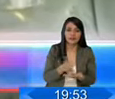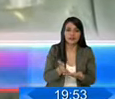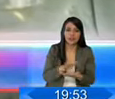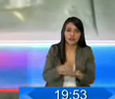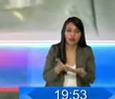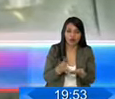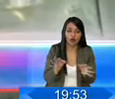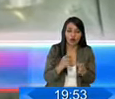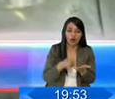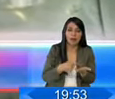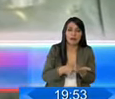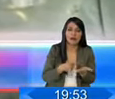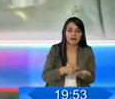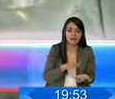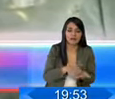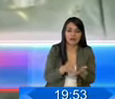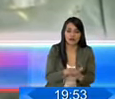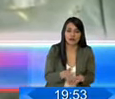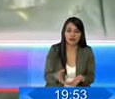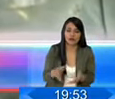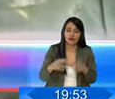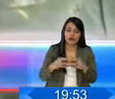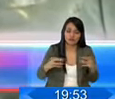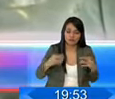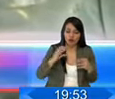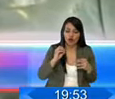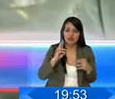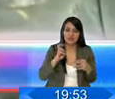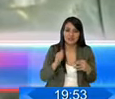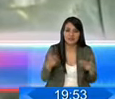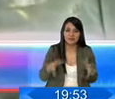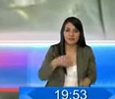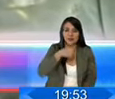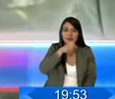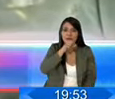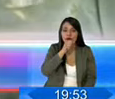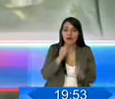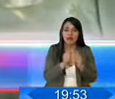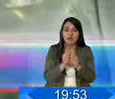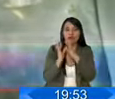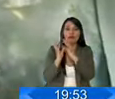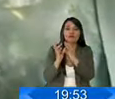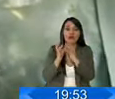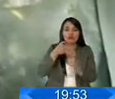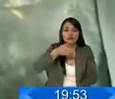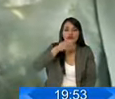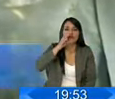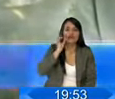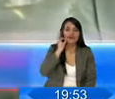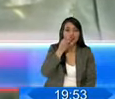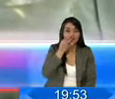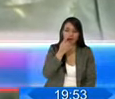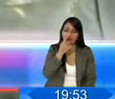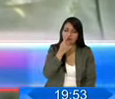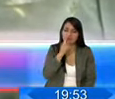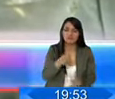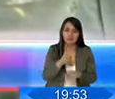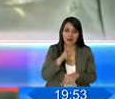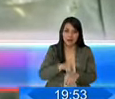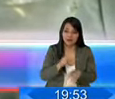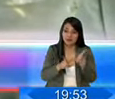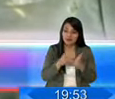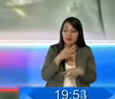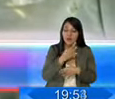refrito de camarones, los corviches que son bastante ricos y la limonada de coco, que es una bebida interesante pues que hemos traído al mercado que